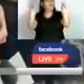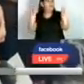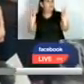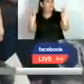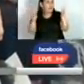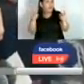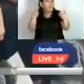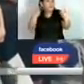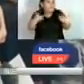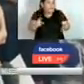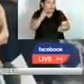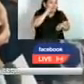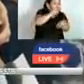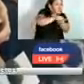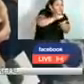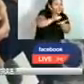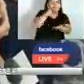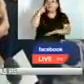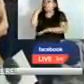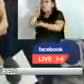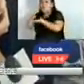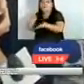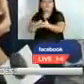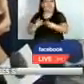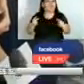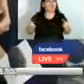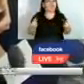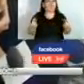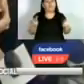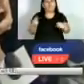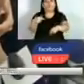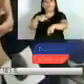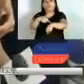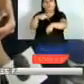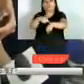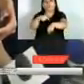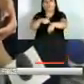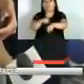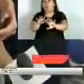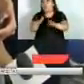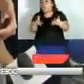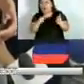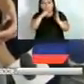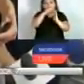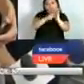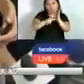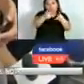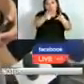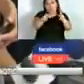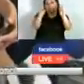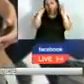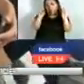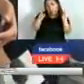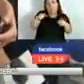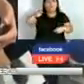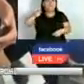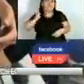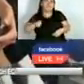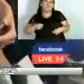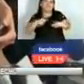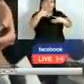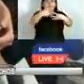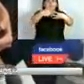realizando diligencias de manera ágil y lo más apegado a derecho y a lo que la necesidad